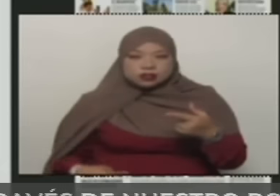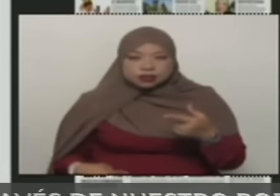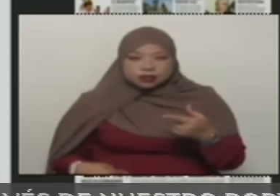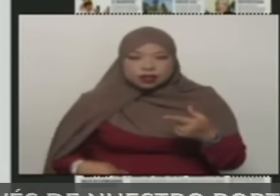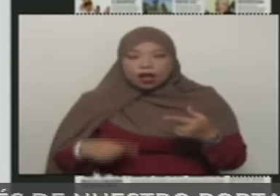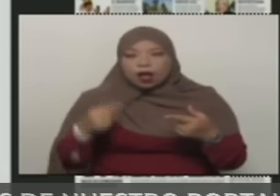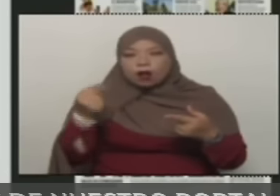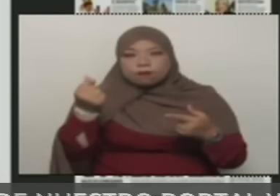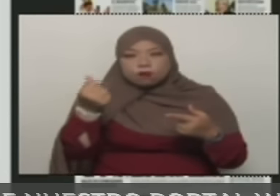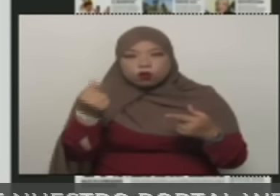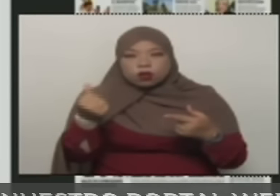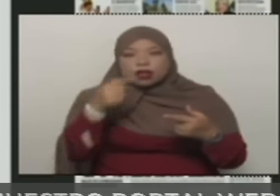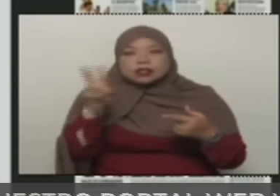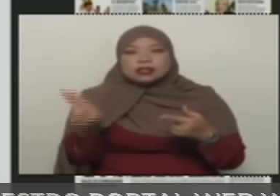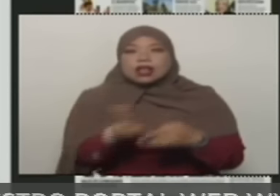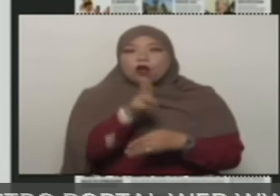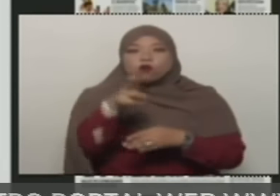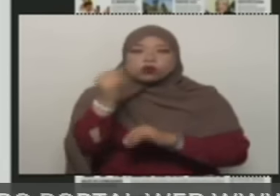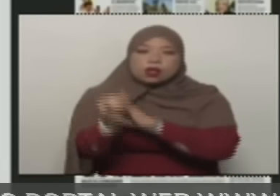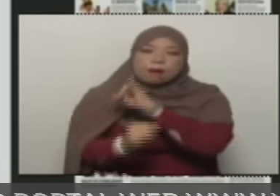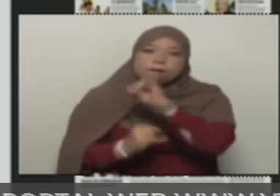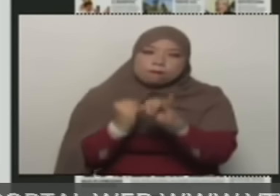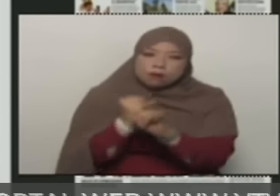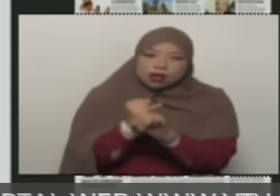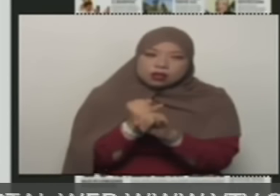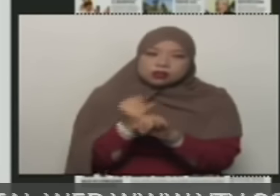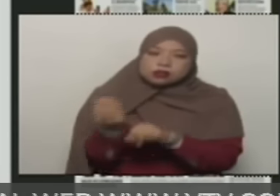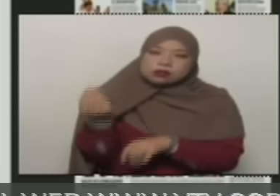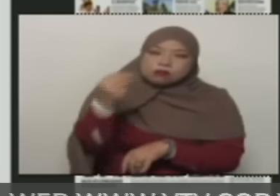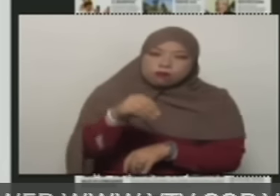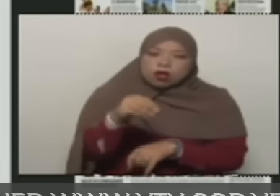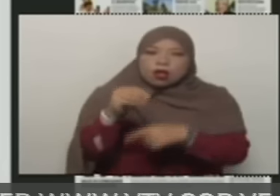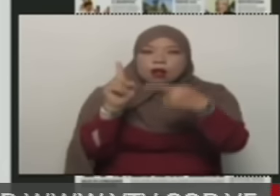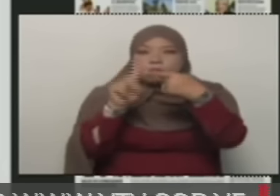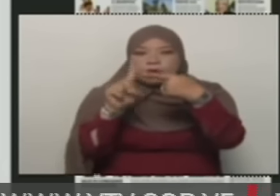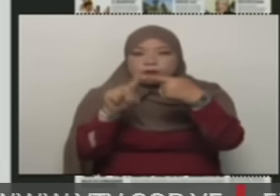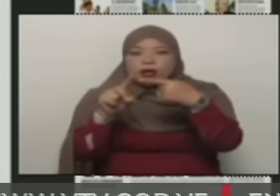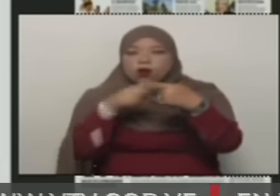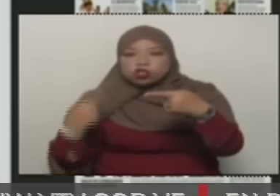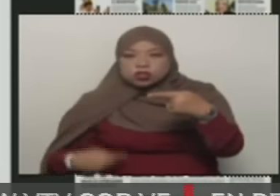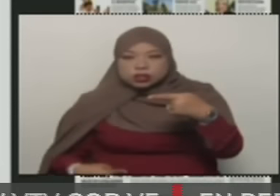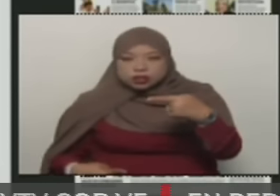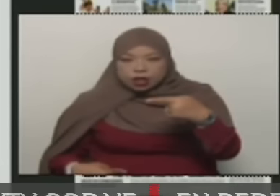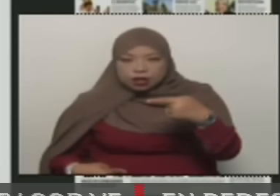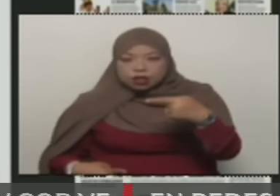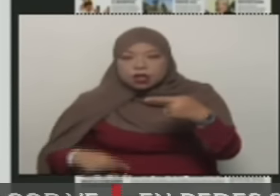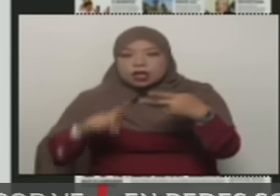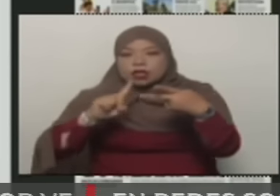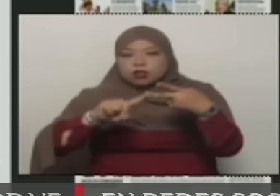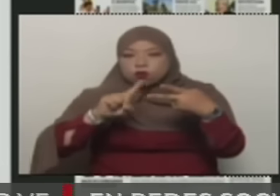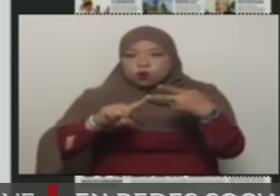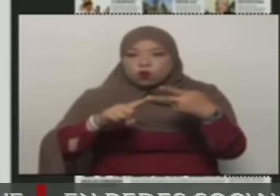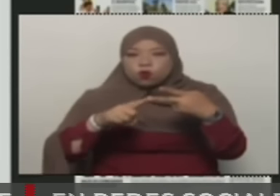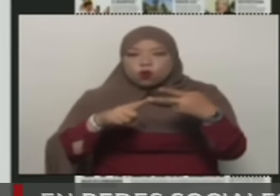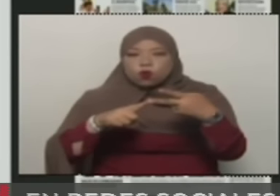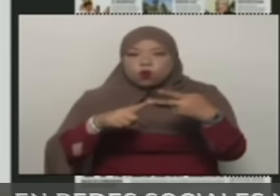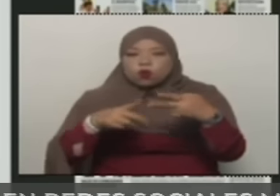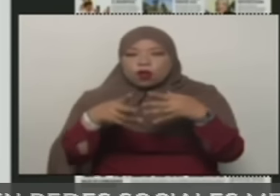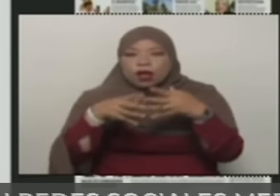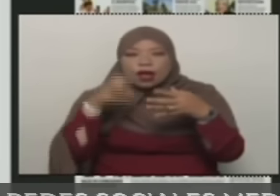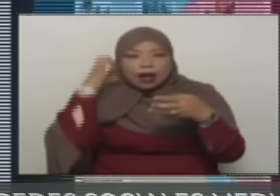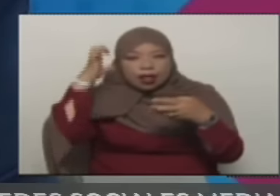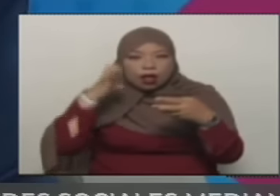de comercio internacional. Quería preguntarle en relación a esto, uno, en qué nos impacta a nosotros